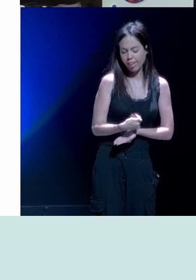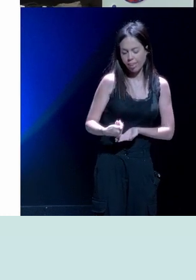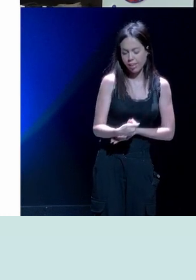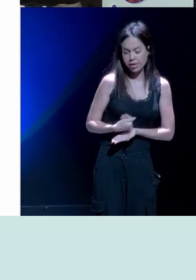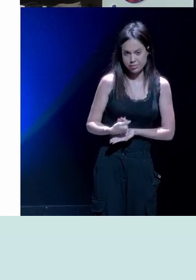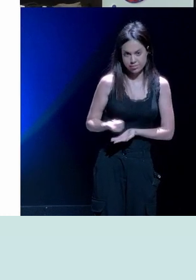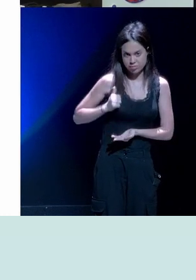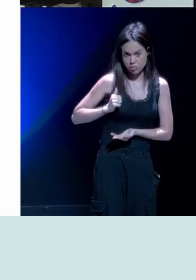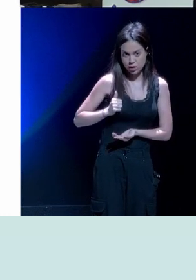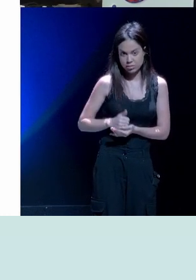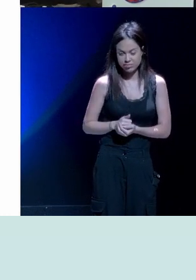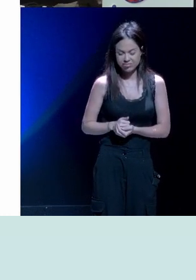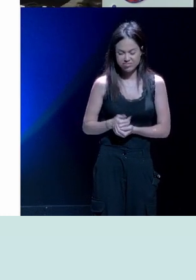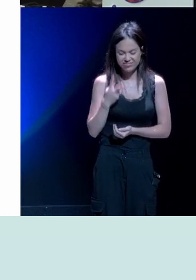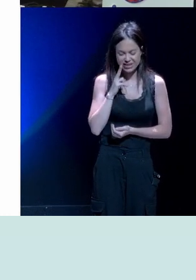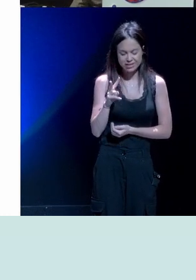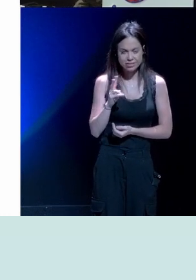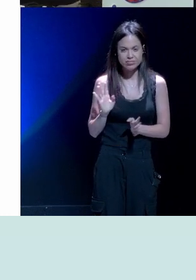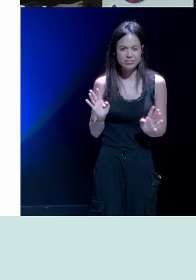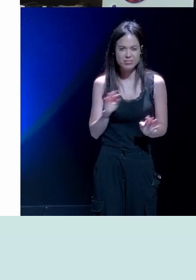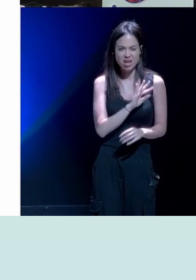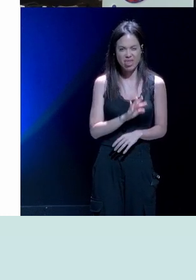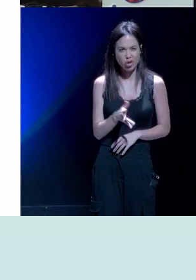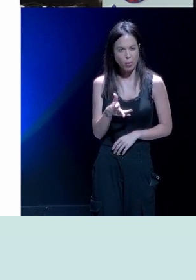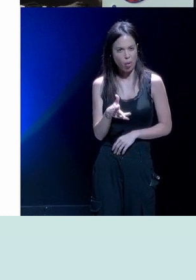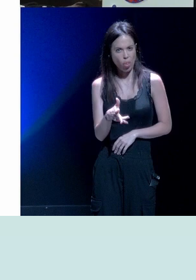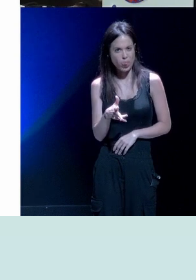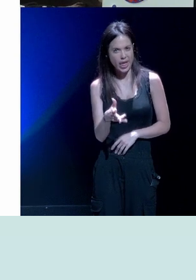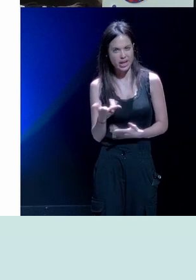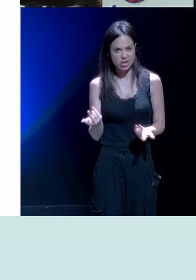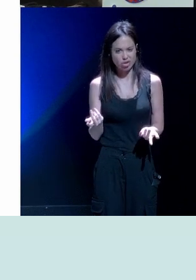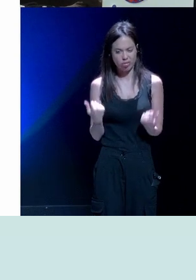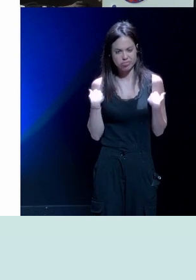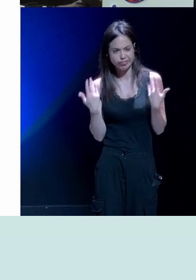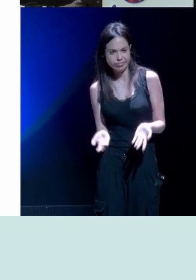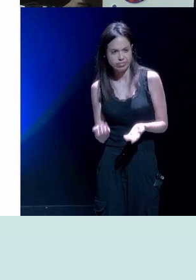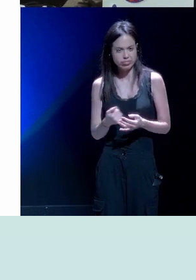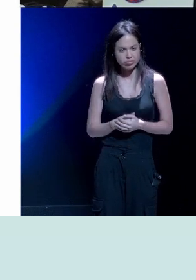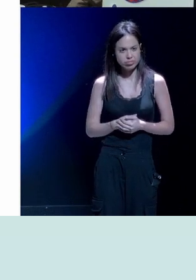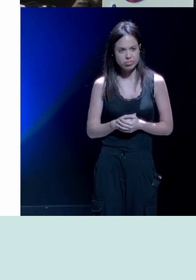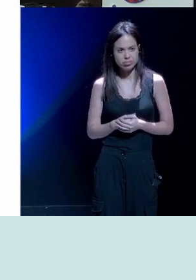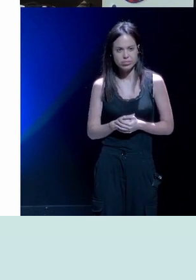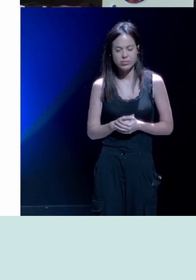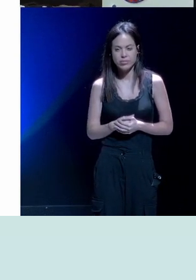no vemos o se ve como un derecho adquirido en nuestra sociedad.